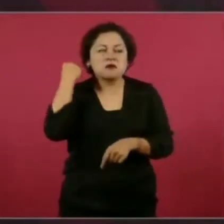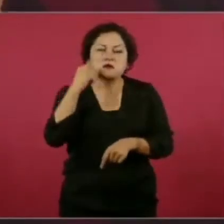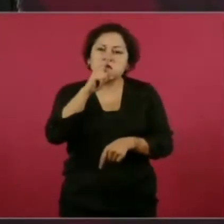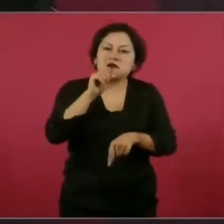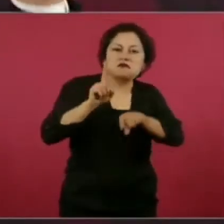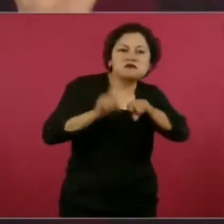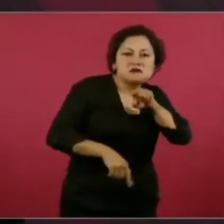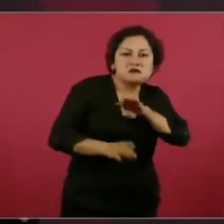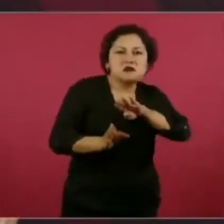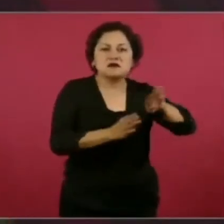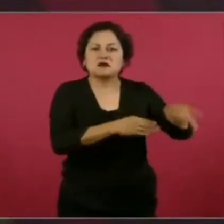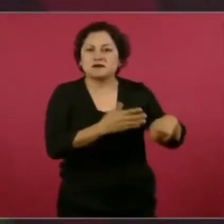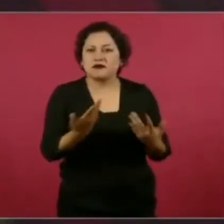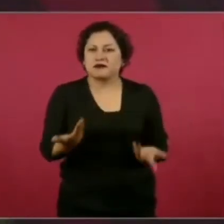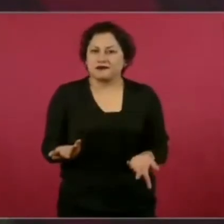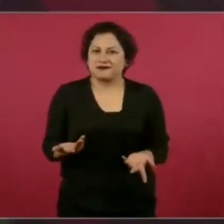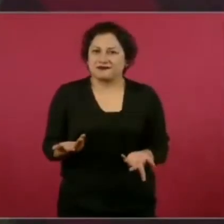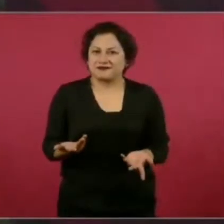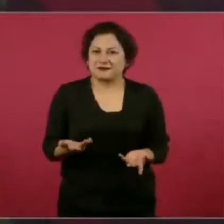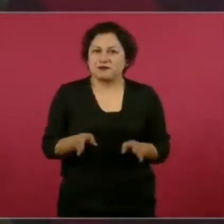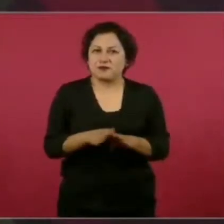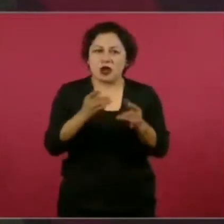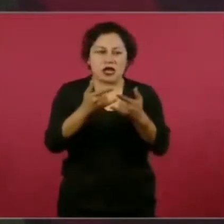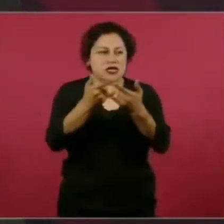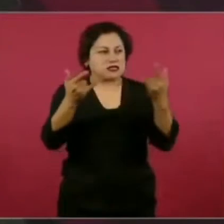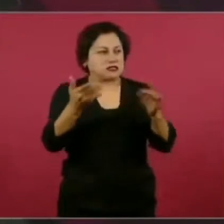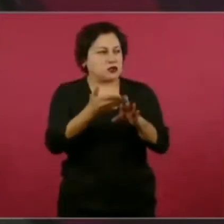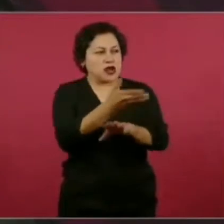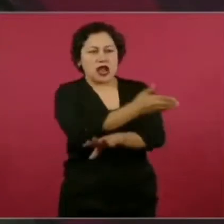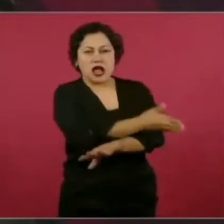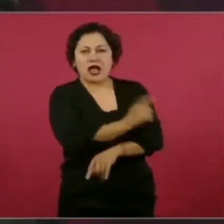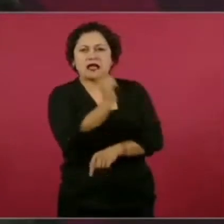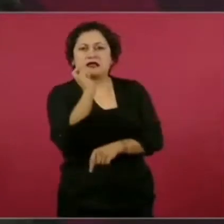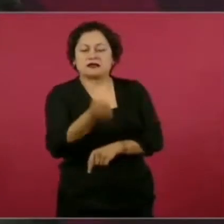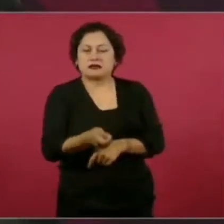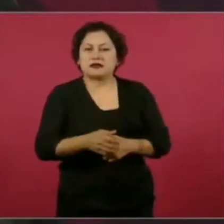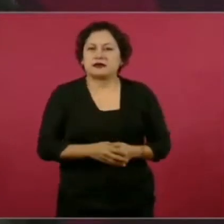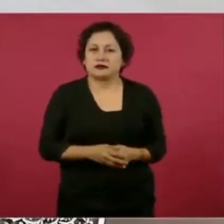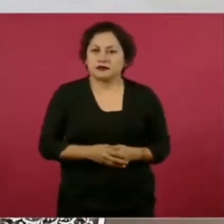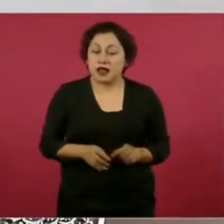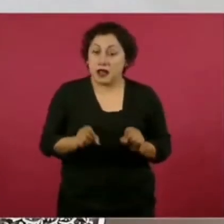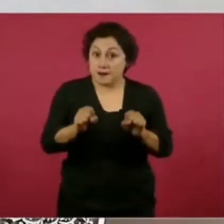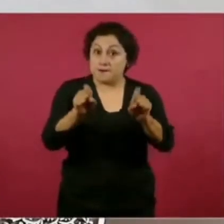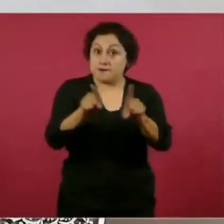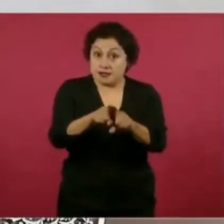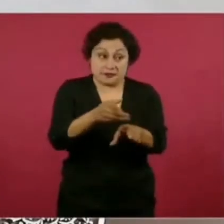que nos olvidáramos de Hidalgo, de Morelos. En el periodo neoliberal